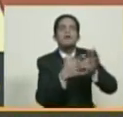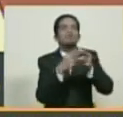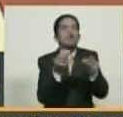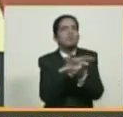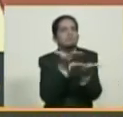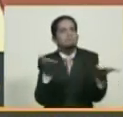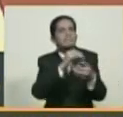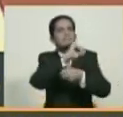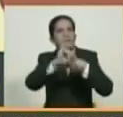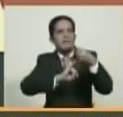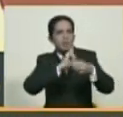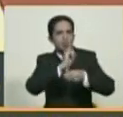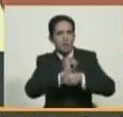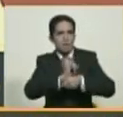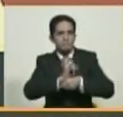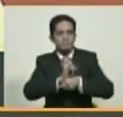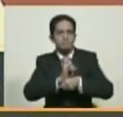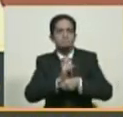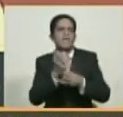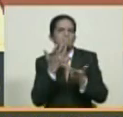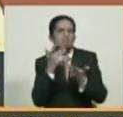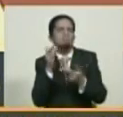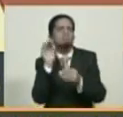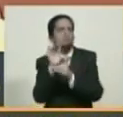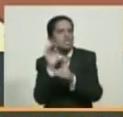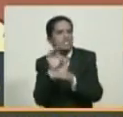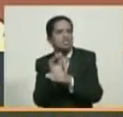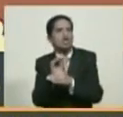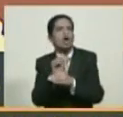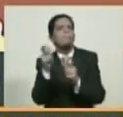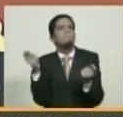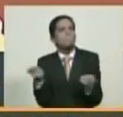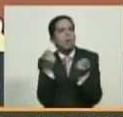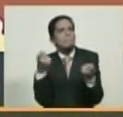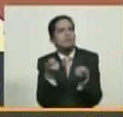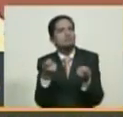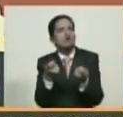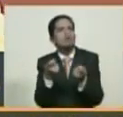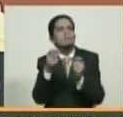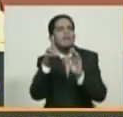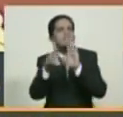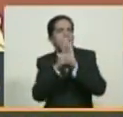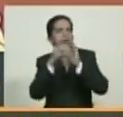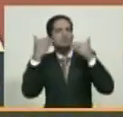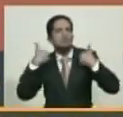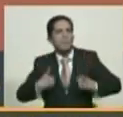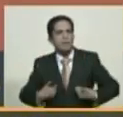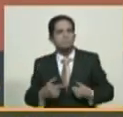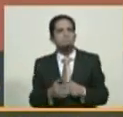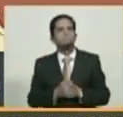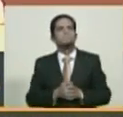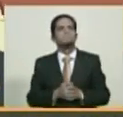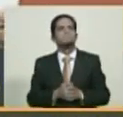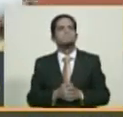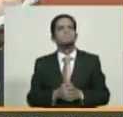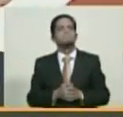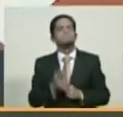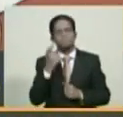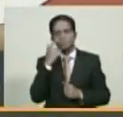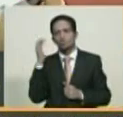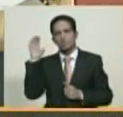corresponden, sobre todo de protección, promoción y garantía de los derechos humanos. Sobre los espacios internacionales, fíjate, yo traí